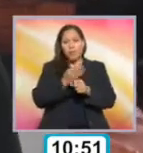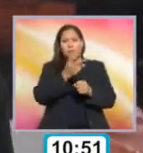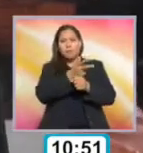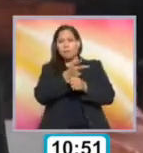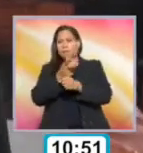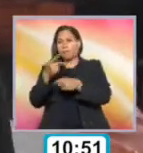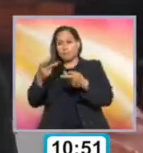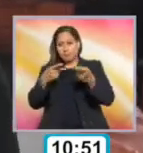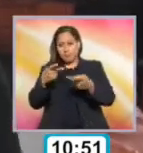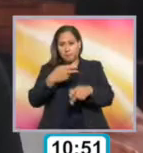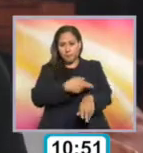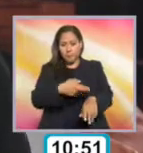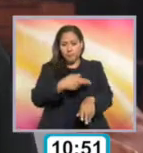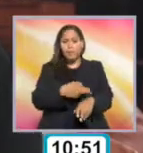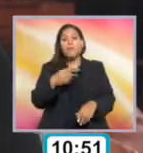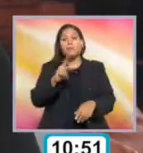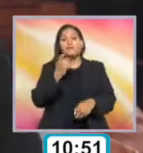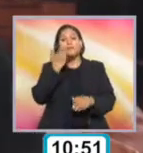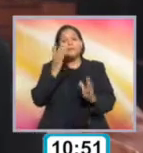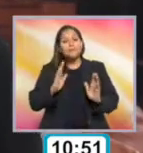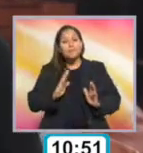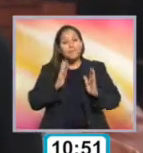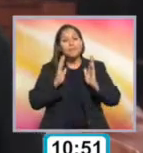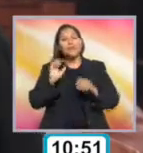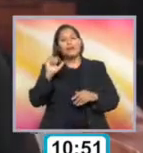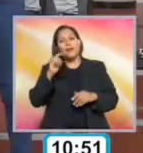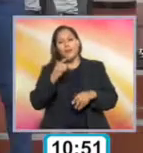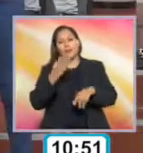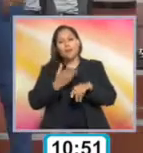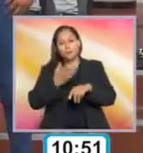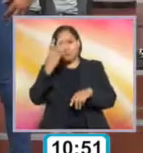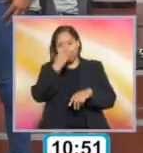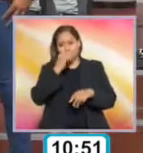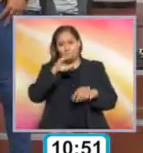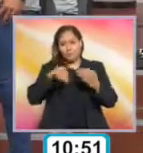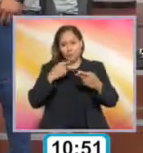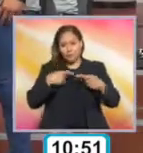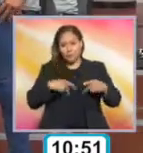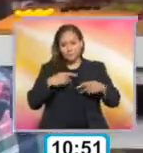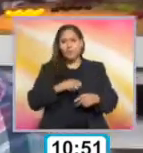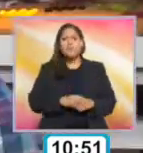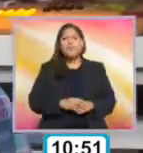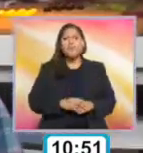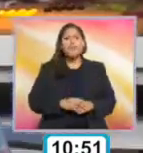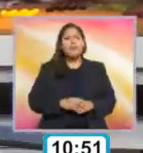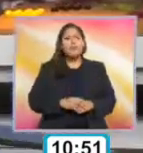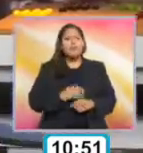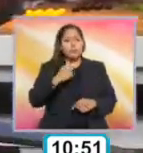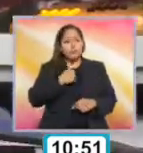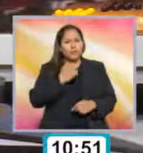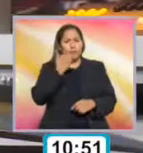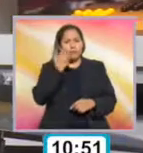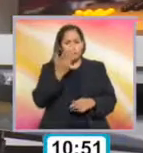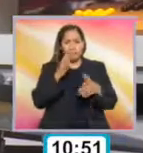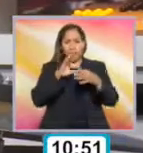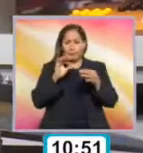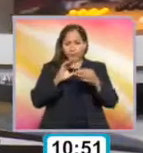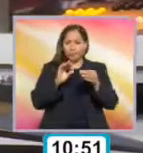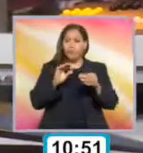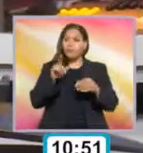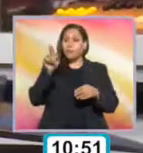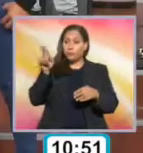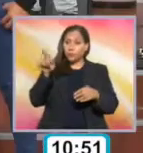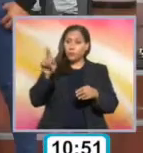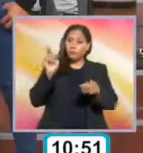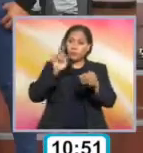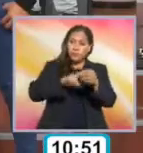estamos terminando, pero queremos pues sorprenderlos con algo muy bonito a todos los fans. Oye, y algo que quiero recalcar es que tú